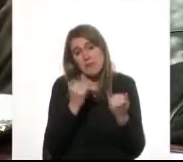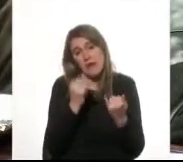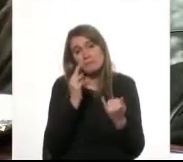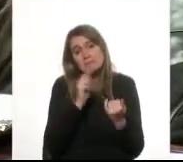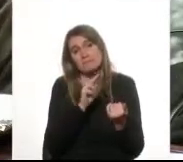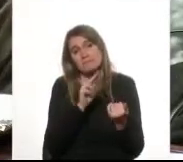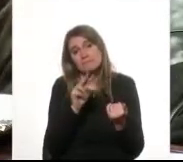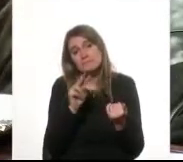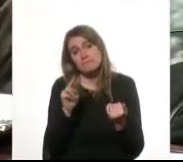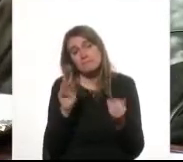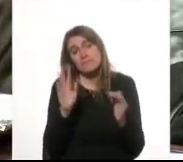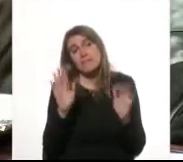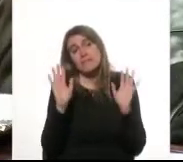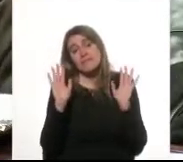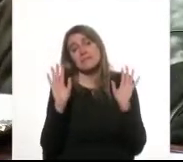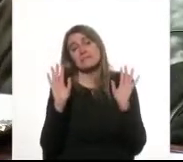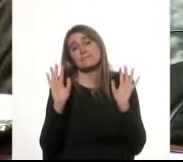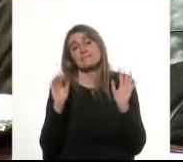Estaba haciendo un papel